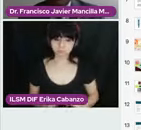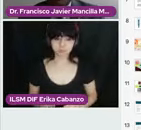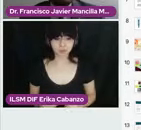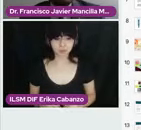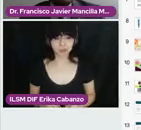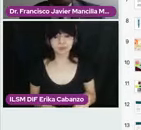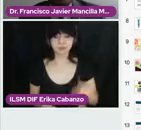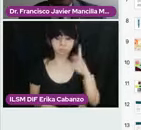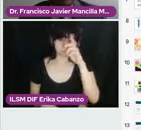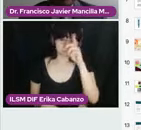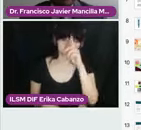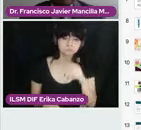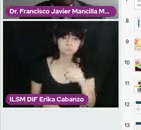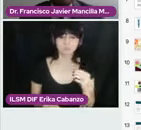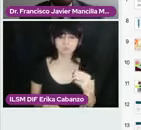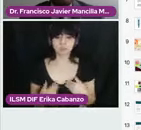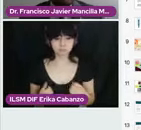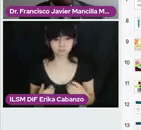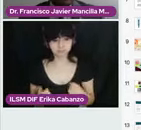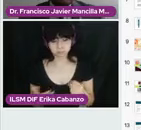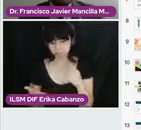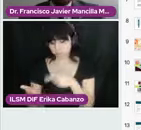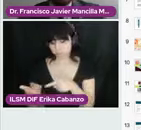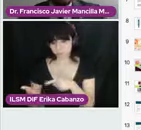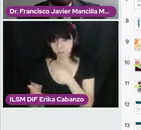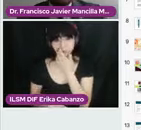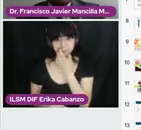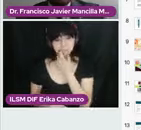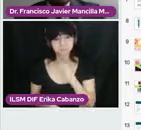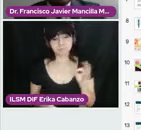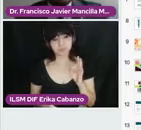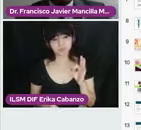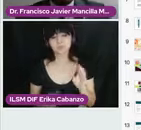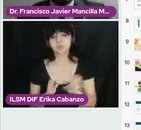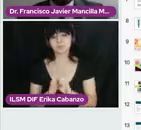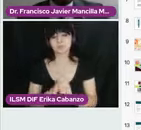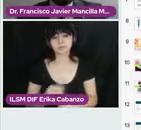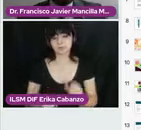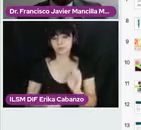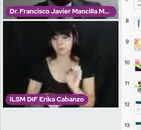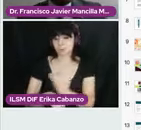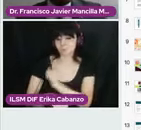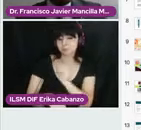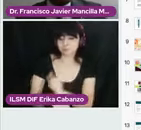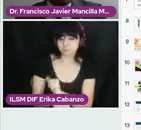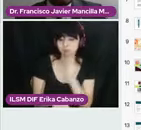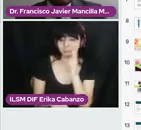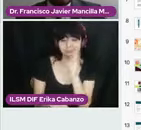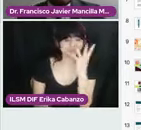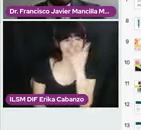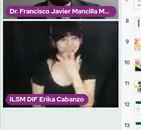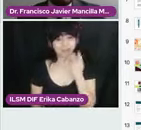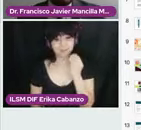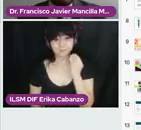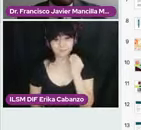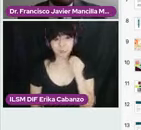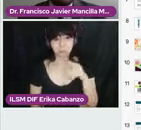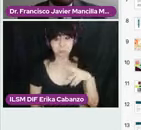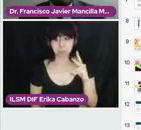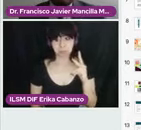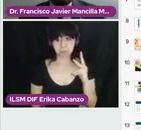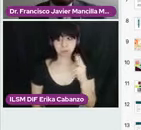también puede, es como una máquina, puede uno ver a lo mejor un carro muy bonito, pero no sabe si funciona o no funciona hasta que lo echa a